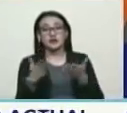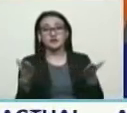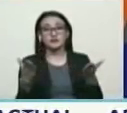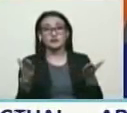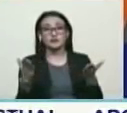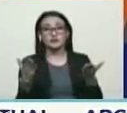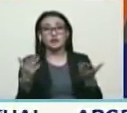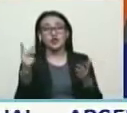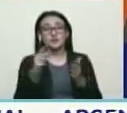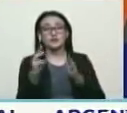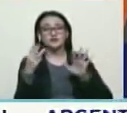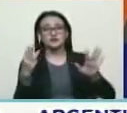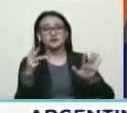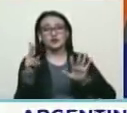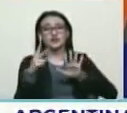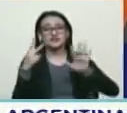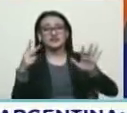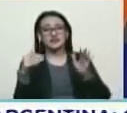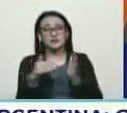2018